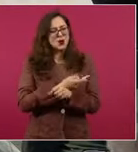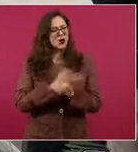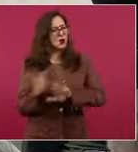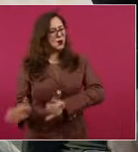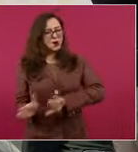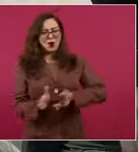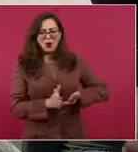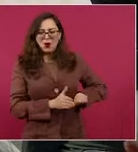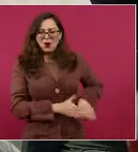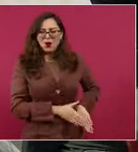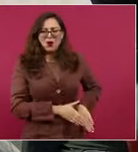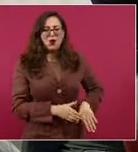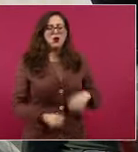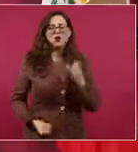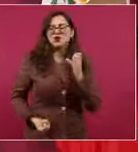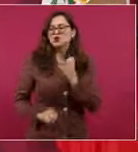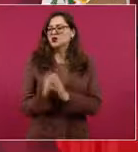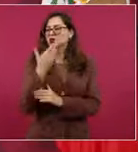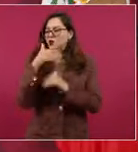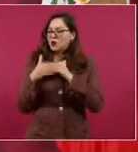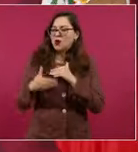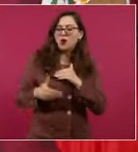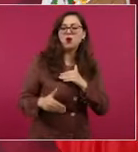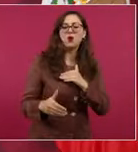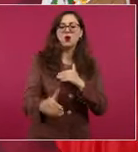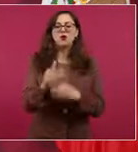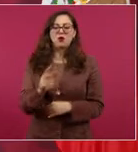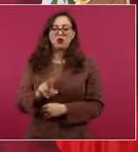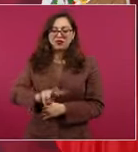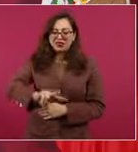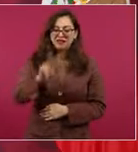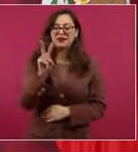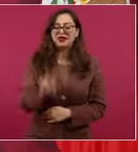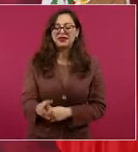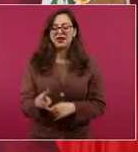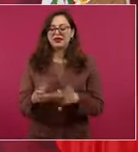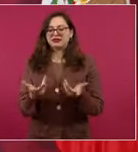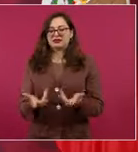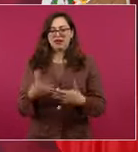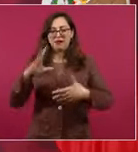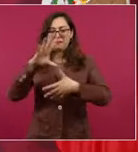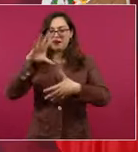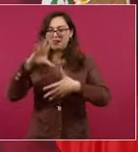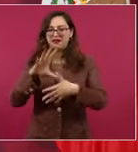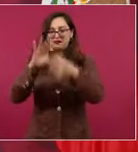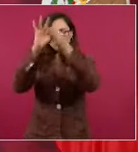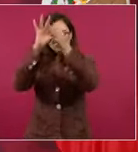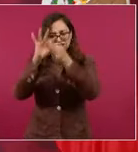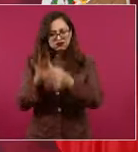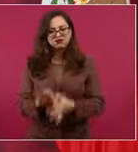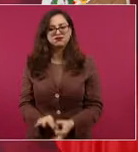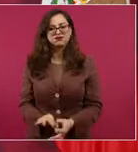haya de verdad una comunidad en América